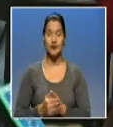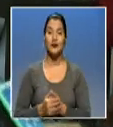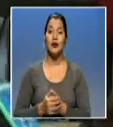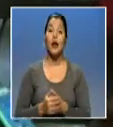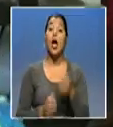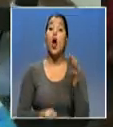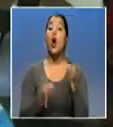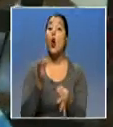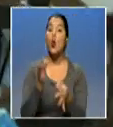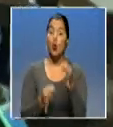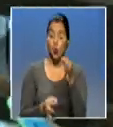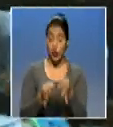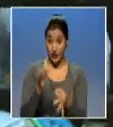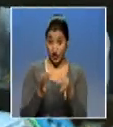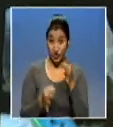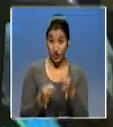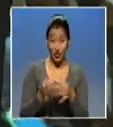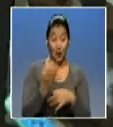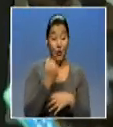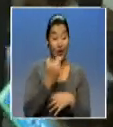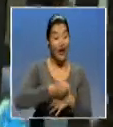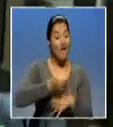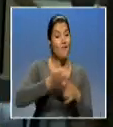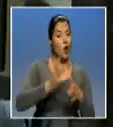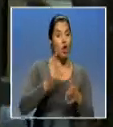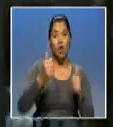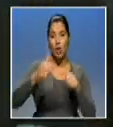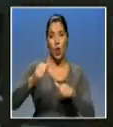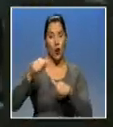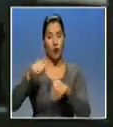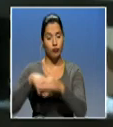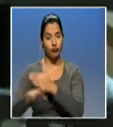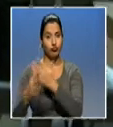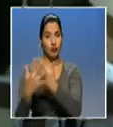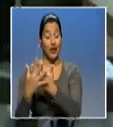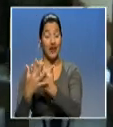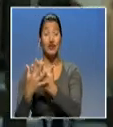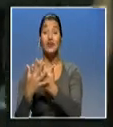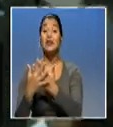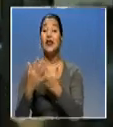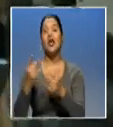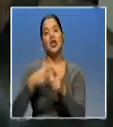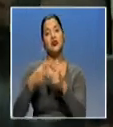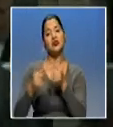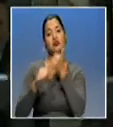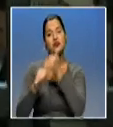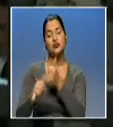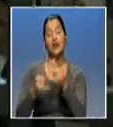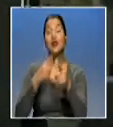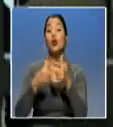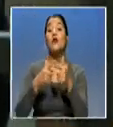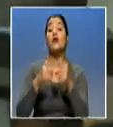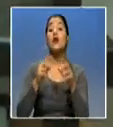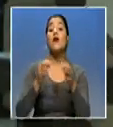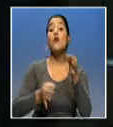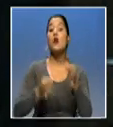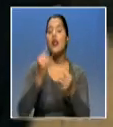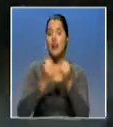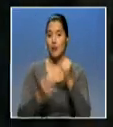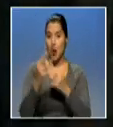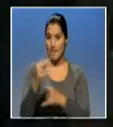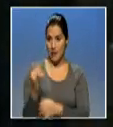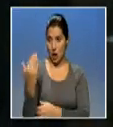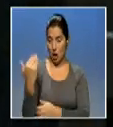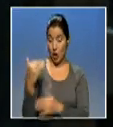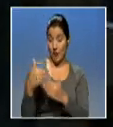audiencia de apelación de las medidas cautelares contra los 7 imputados por el caso del cemento chino finalizó este miércoles pasada a las 5 de la tarde. Sin embargo, la resolución del